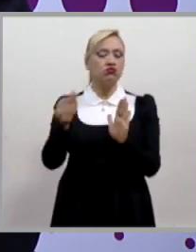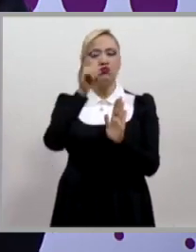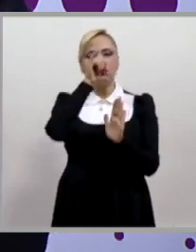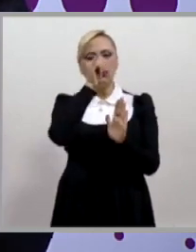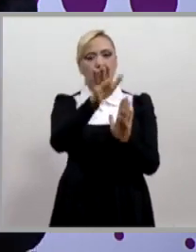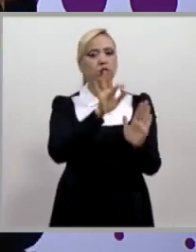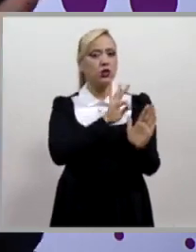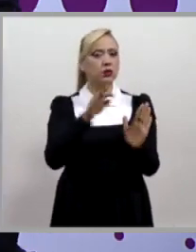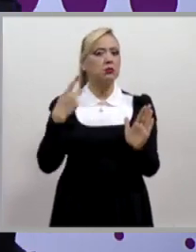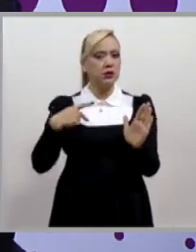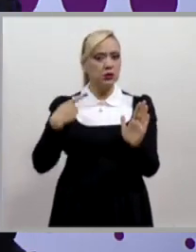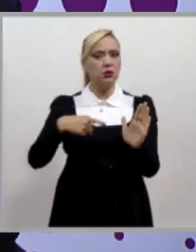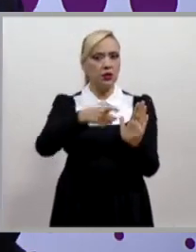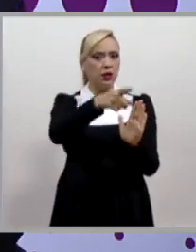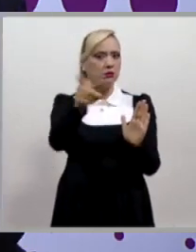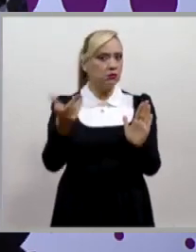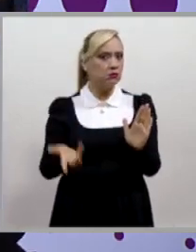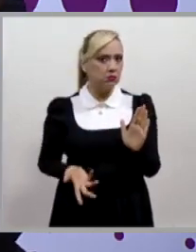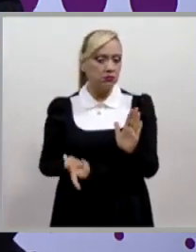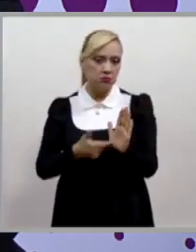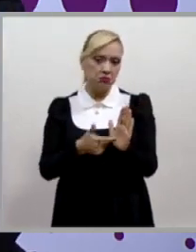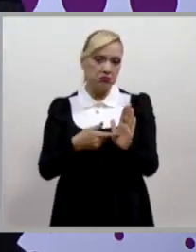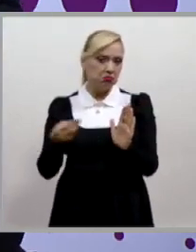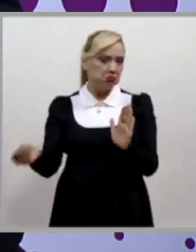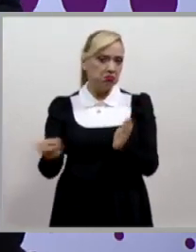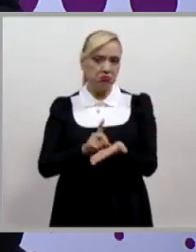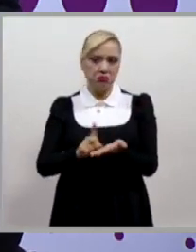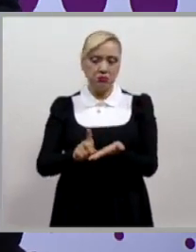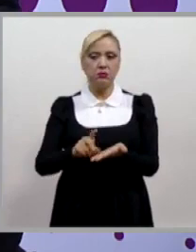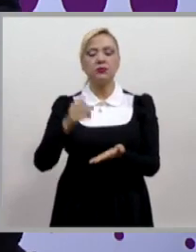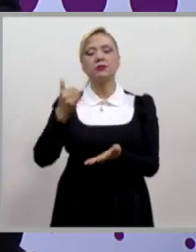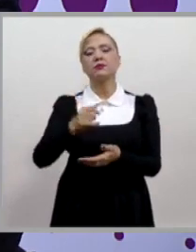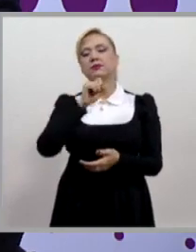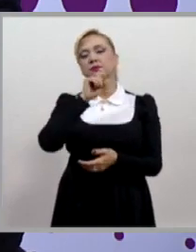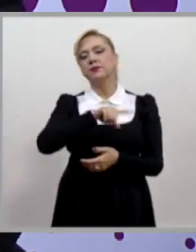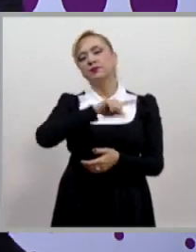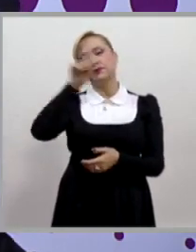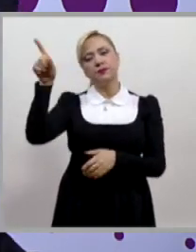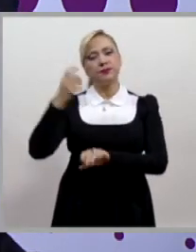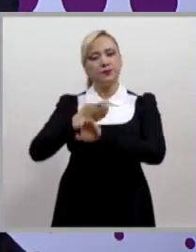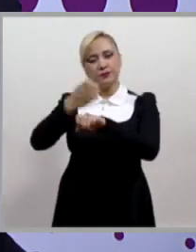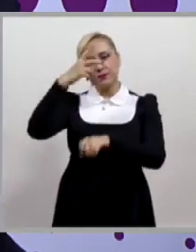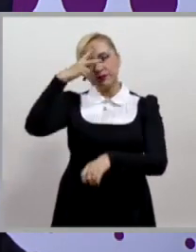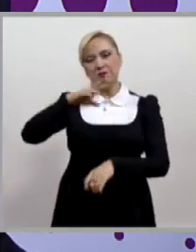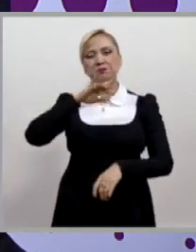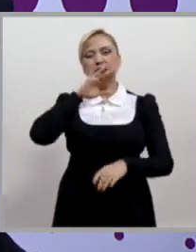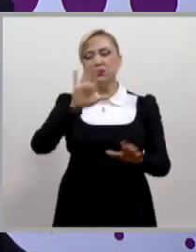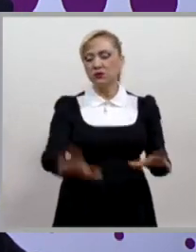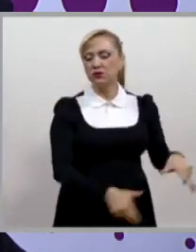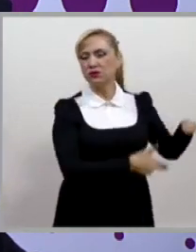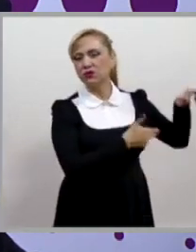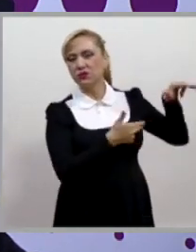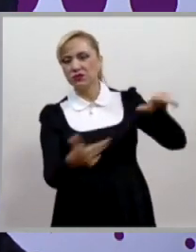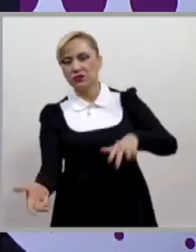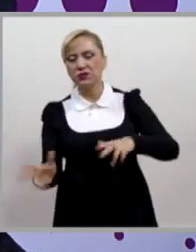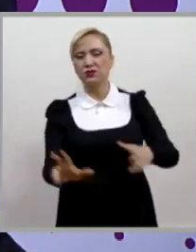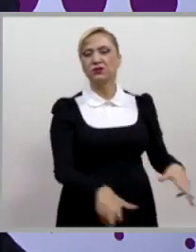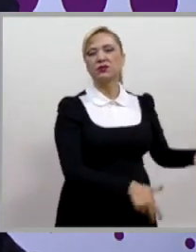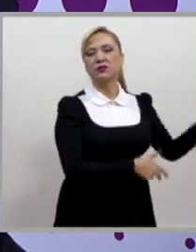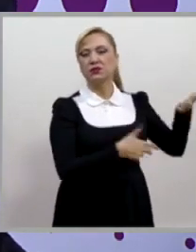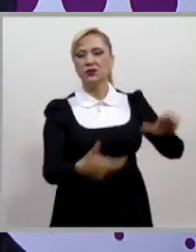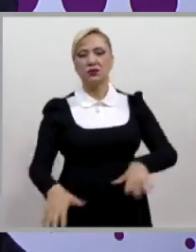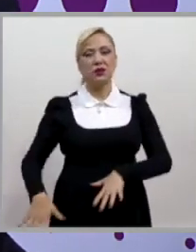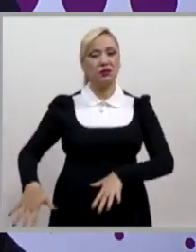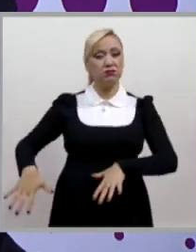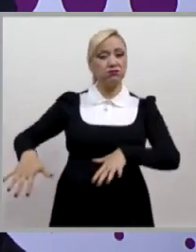¿no? Tal otro caso, el del relleno sanitario que había en el Estado de México, ¿no? Ciertos pobladores dijeron, oye, ese